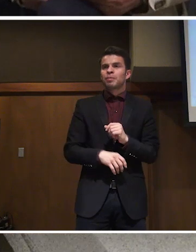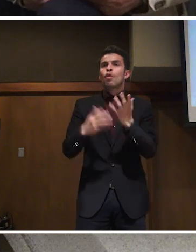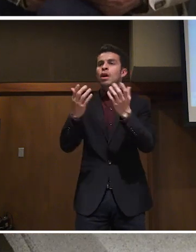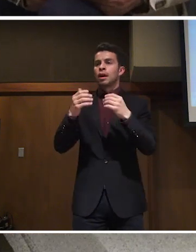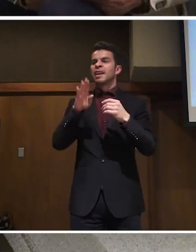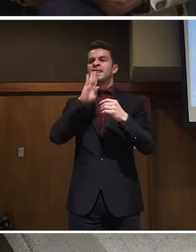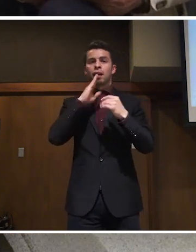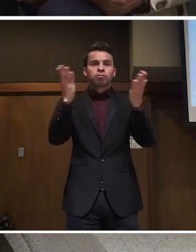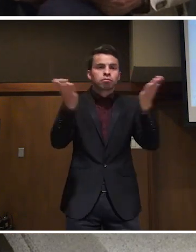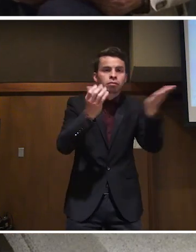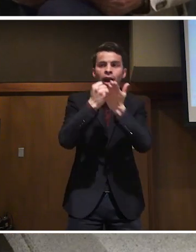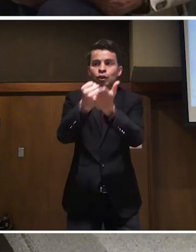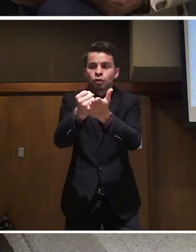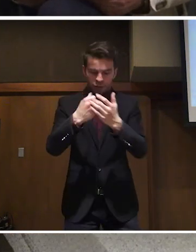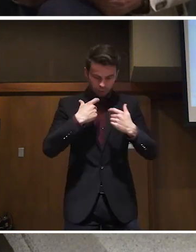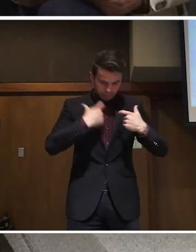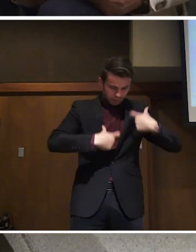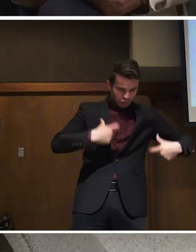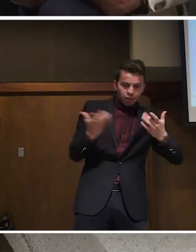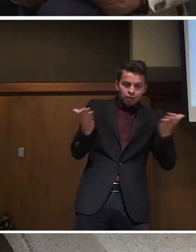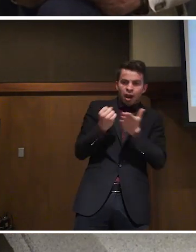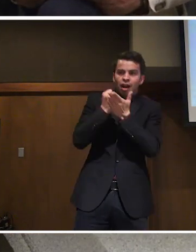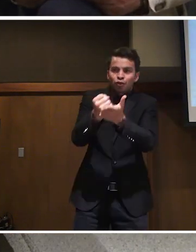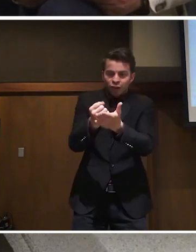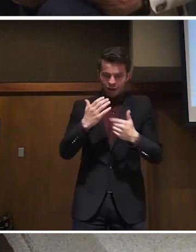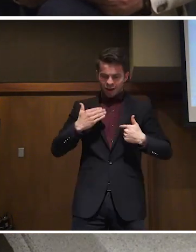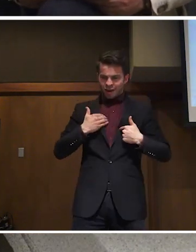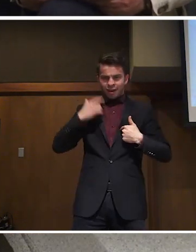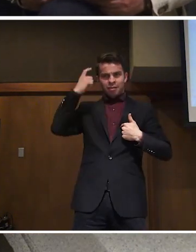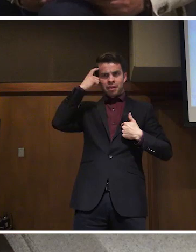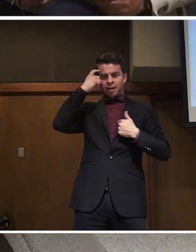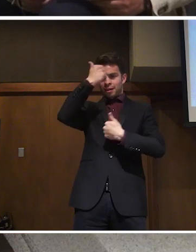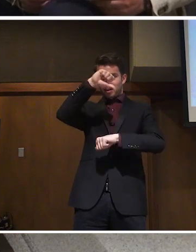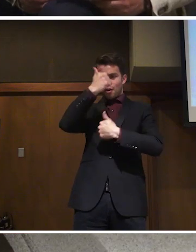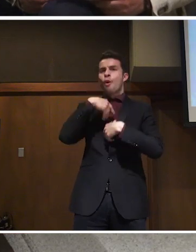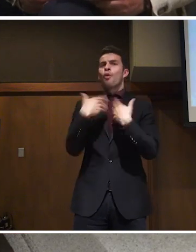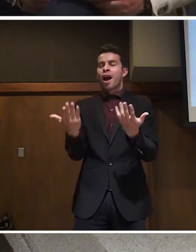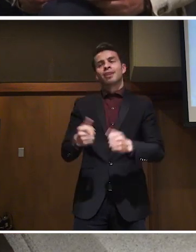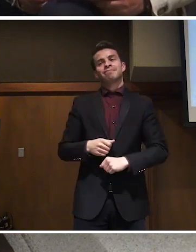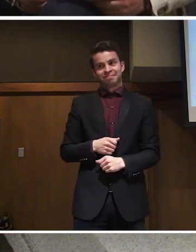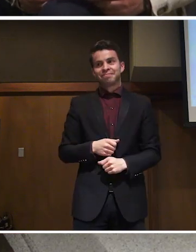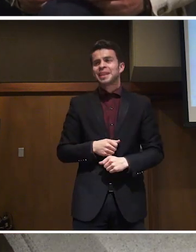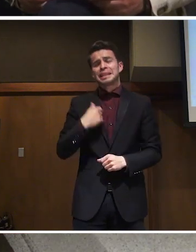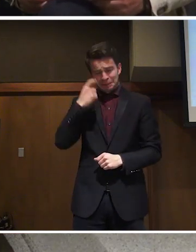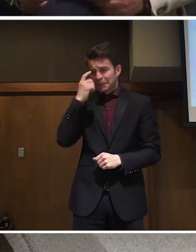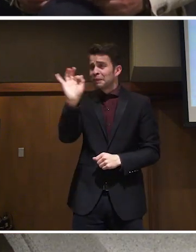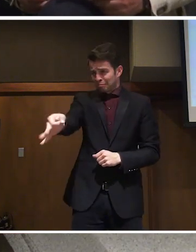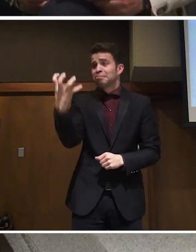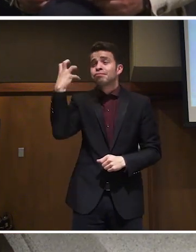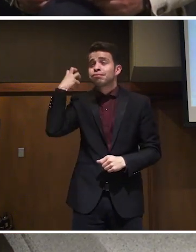recibía servicios y qué gente la atendía y con qué criterios. Por supuesto, yo creo que debía ser una forma bastante